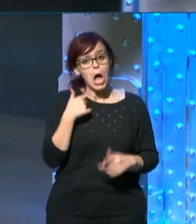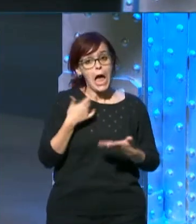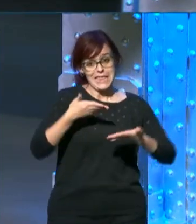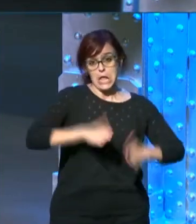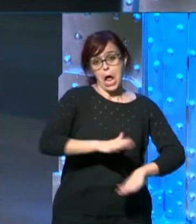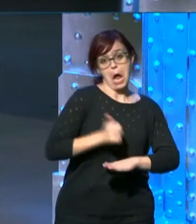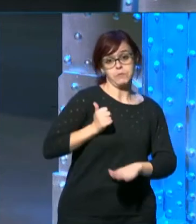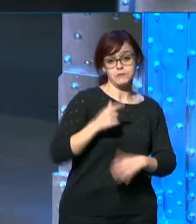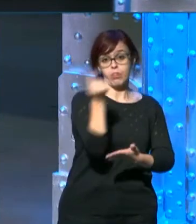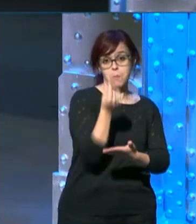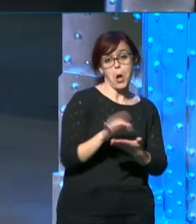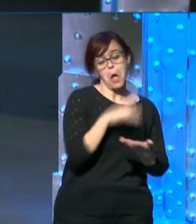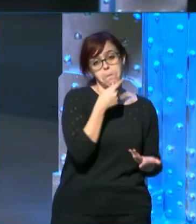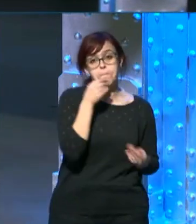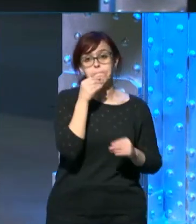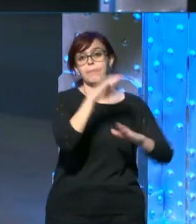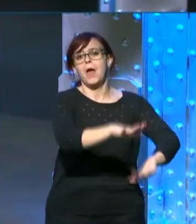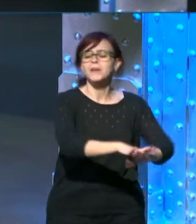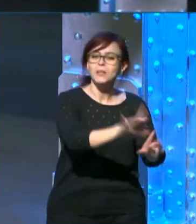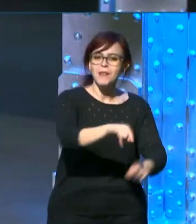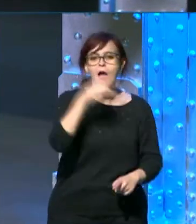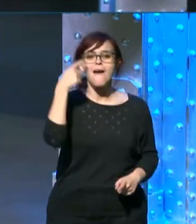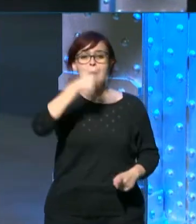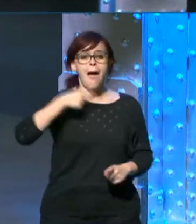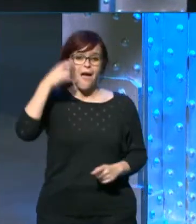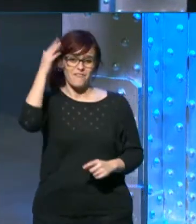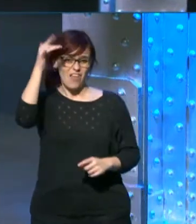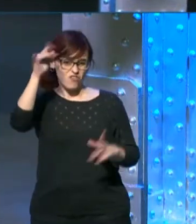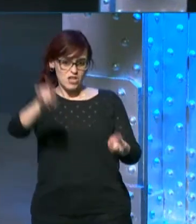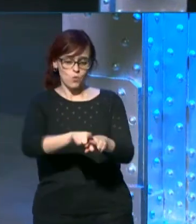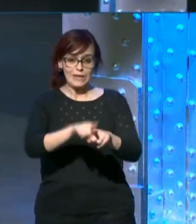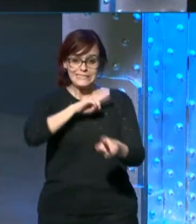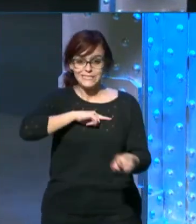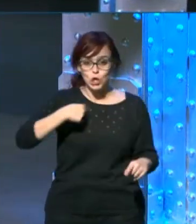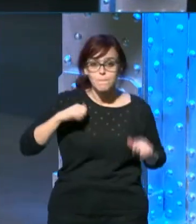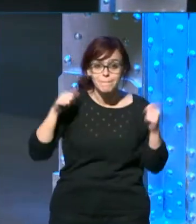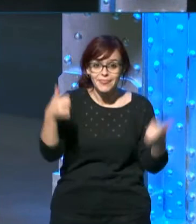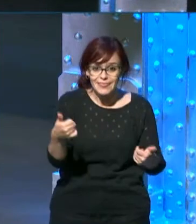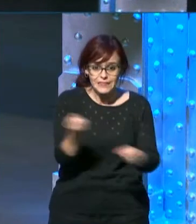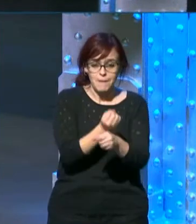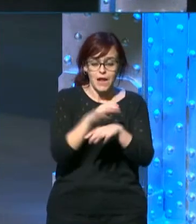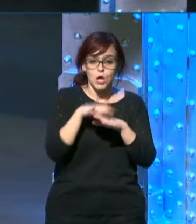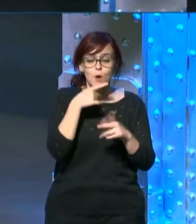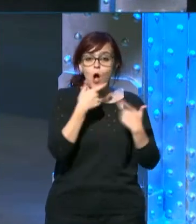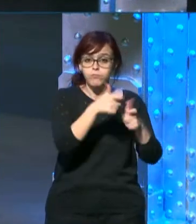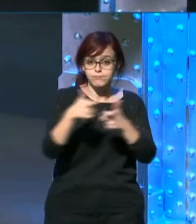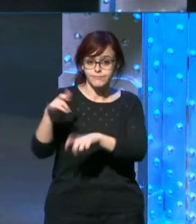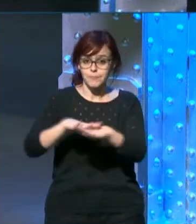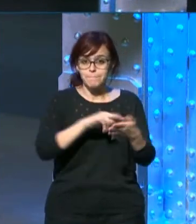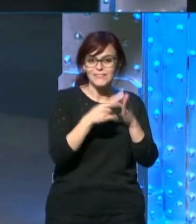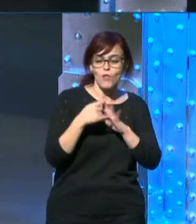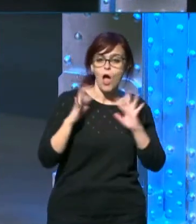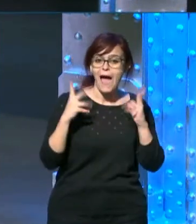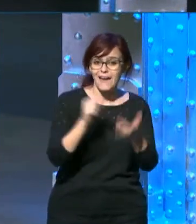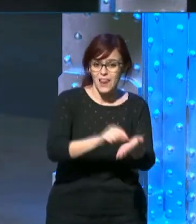esto como si fuera una metáfora, ¿no? Para que veáis un poco cómo me siento yo cuando empiezo a trabajar con los distintos métodos ágiles